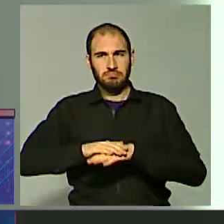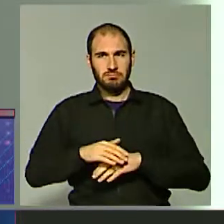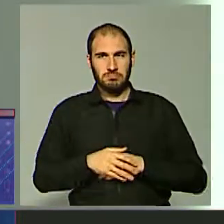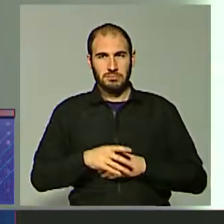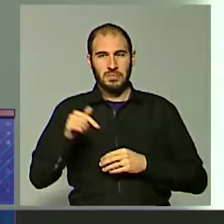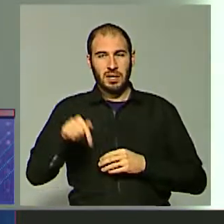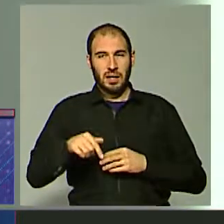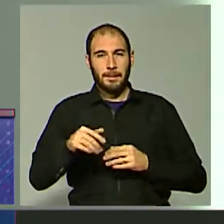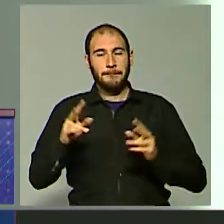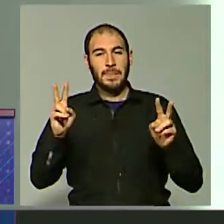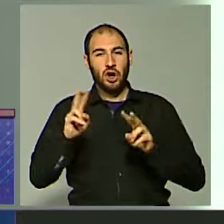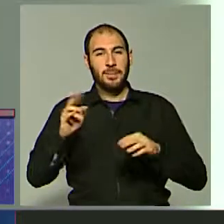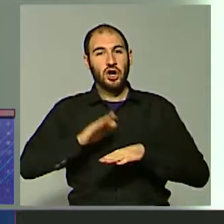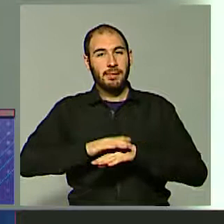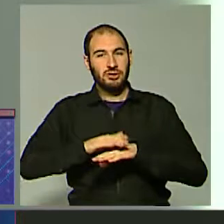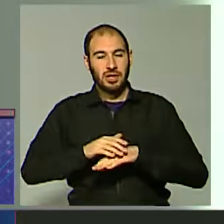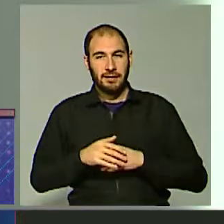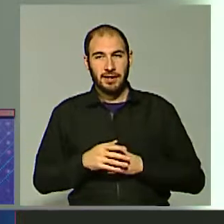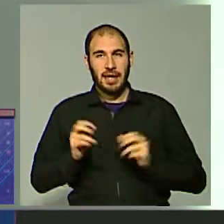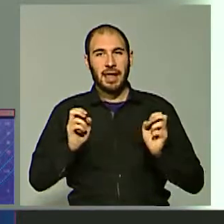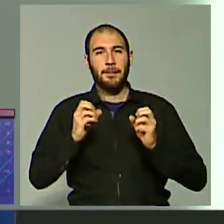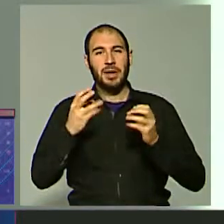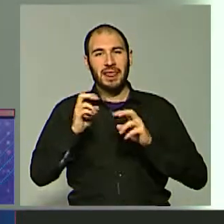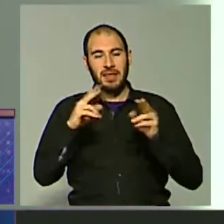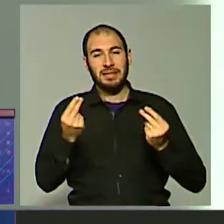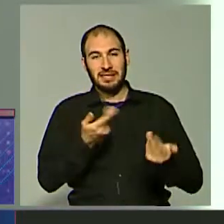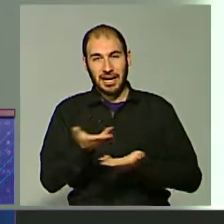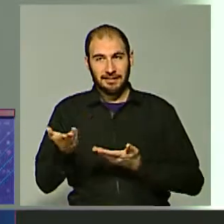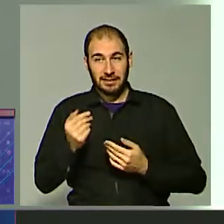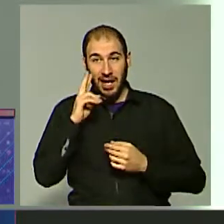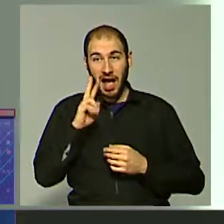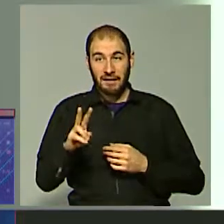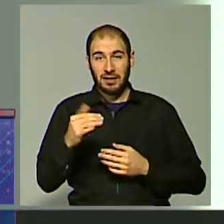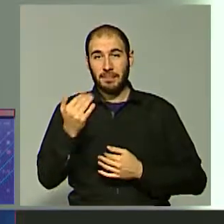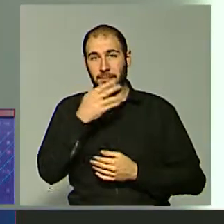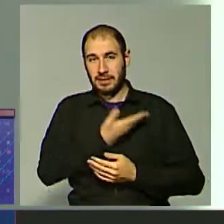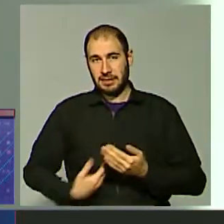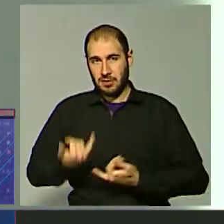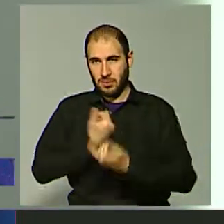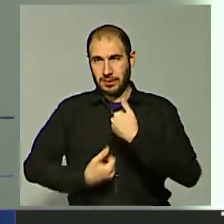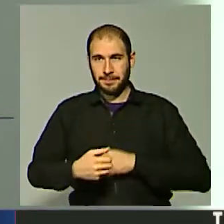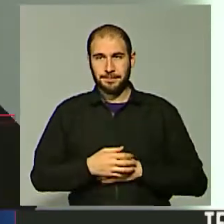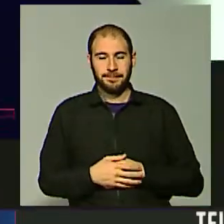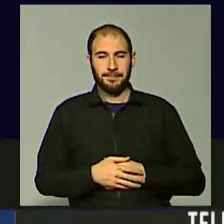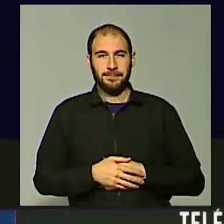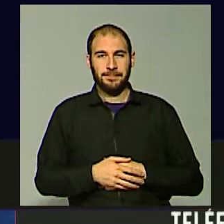lo que pidió, un peronismo responsable en relación al tema tarifas. Vamos a ver lo que decía el presidente Mauricio Macri.